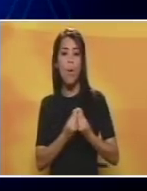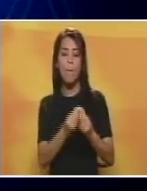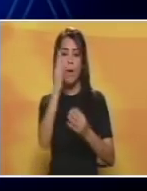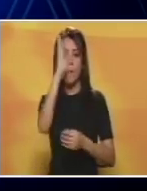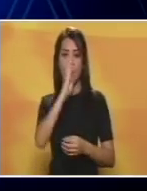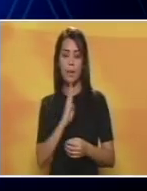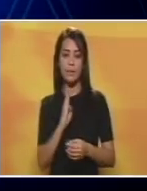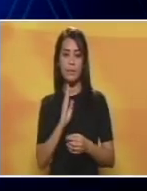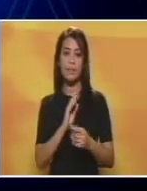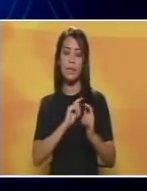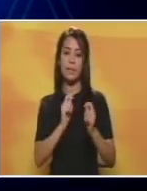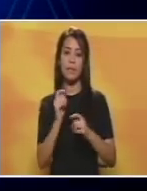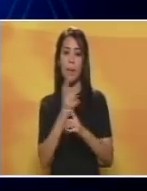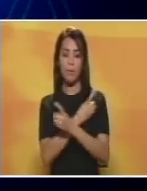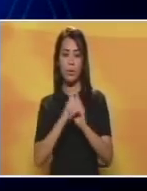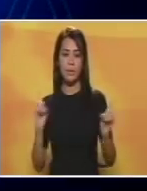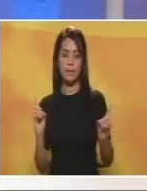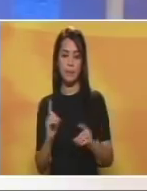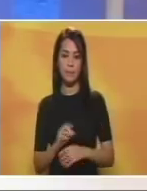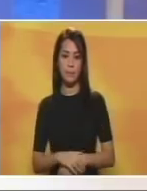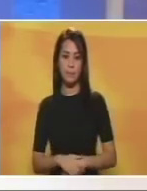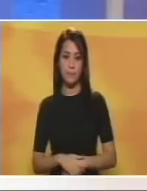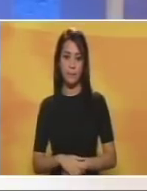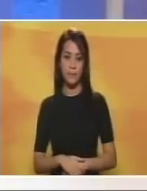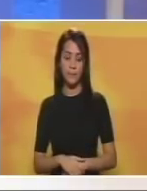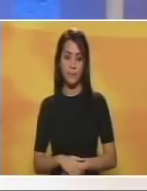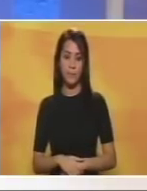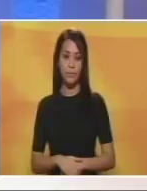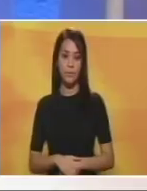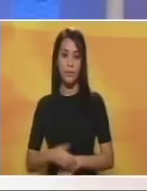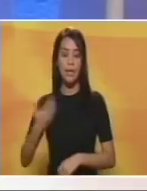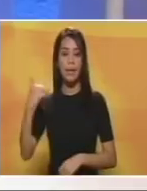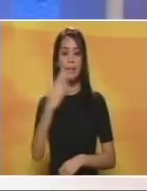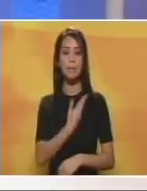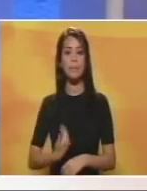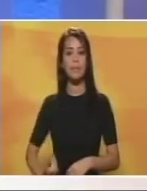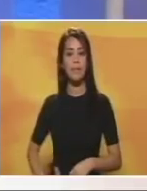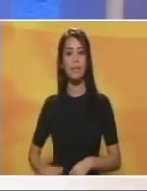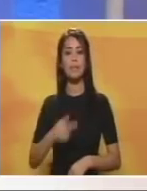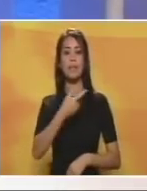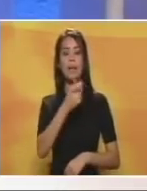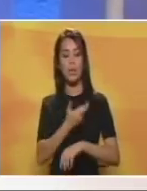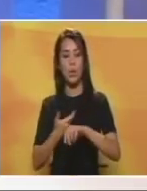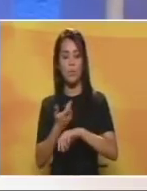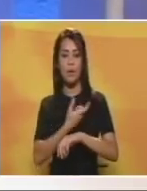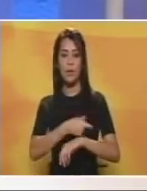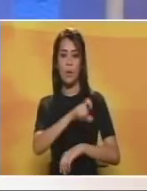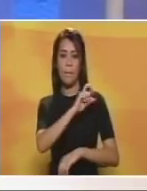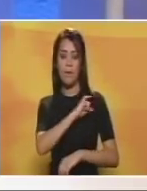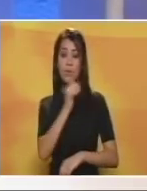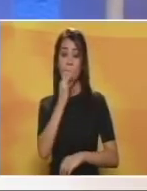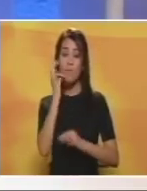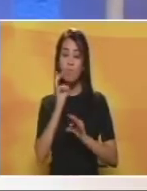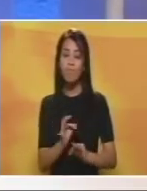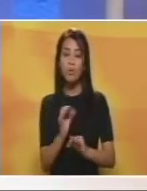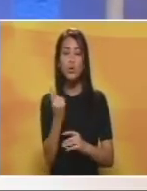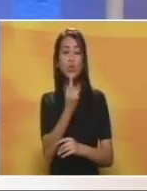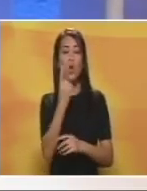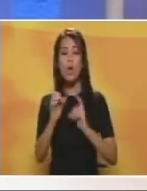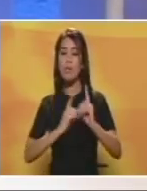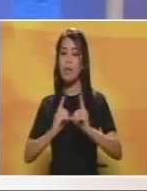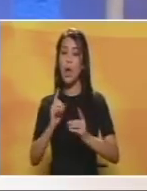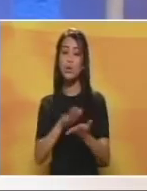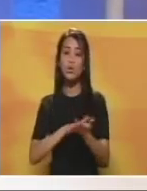en la restitución de la democracia. El expresidente del gobierno español, José Luis Rodríguez Zapatero, afirmó que solo el diálogo es